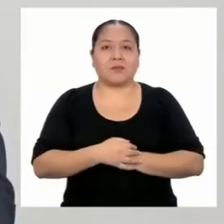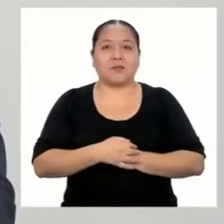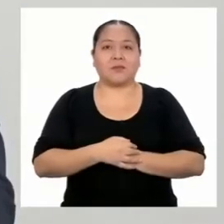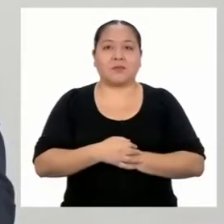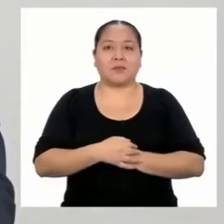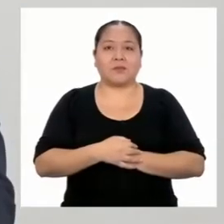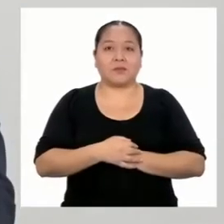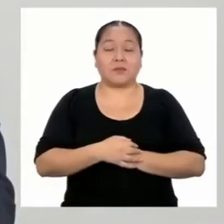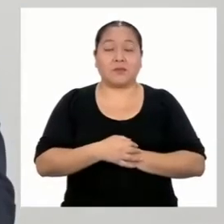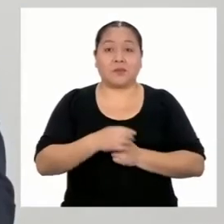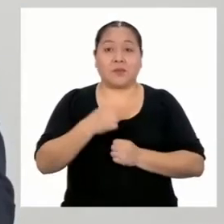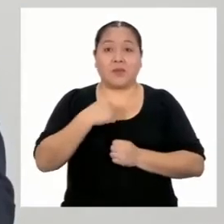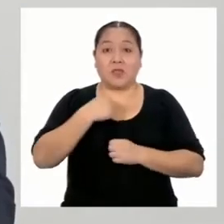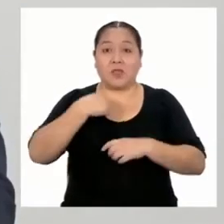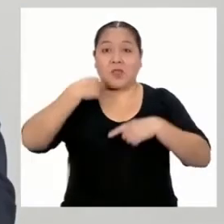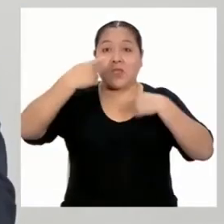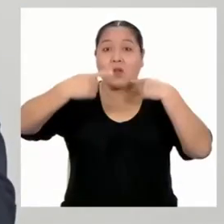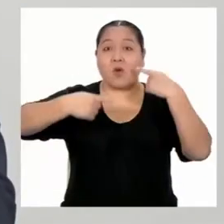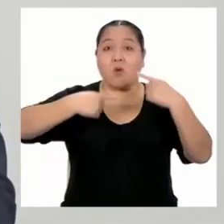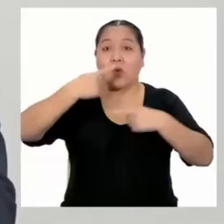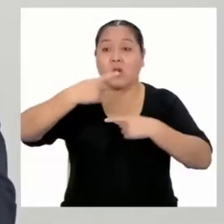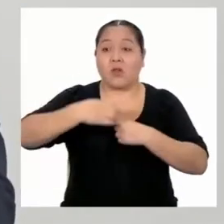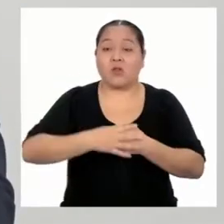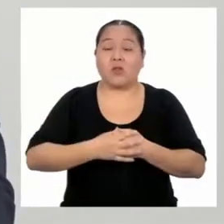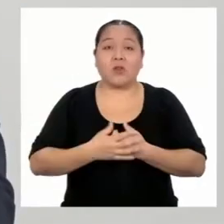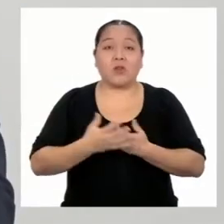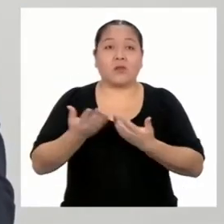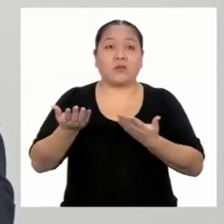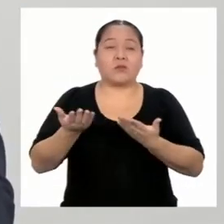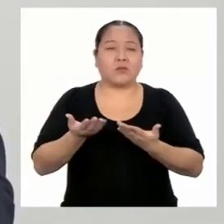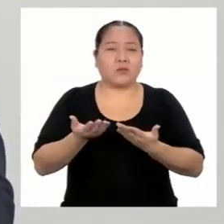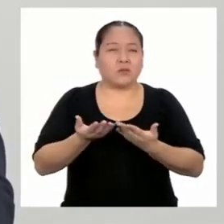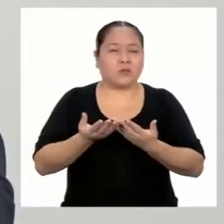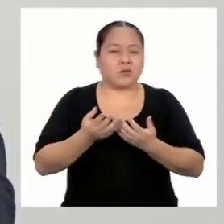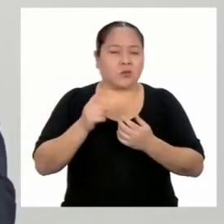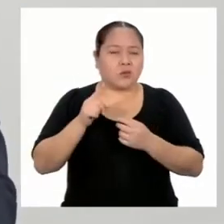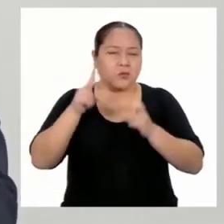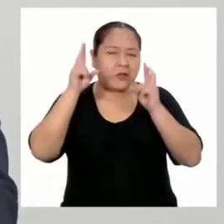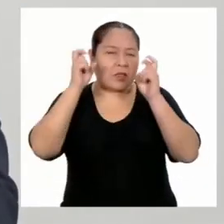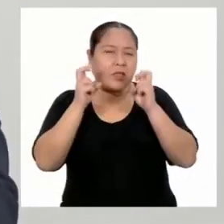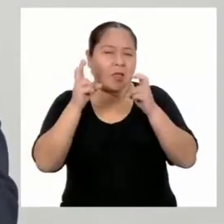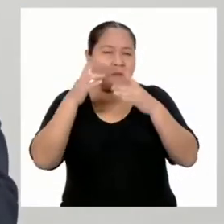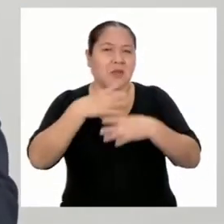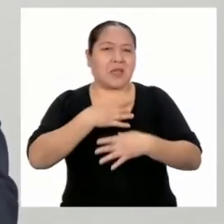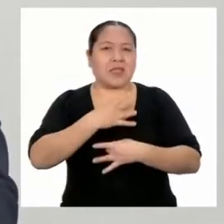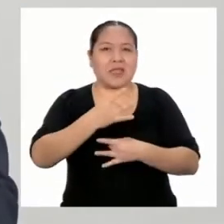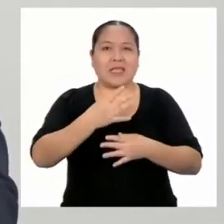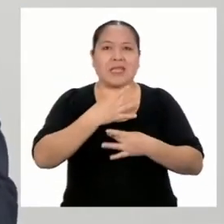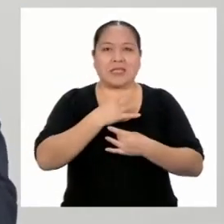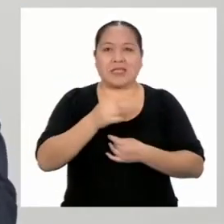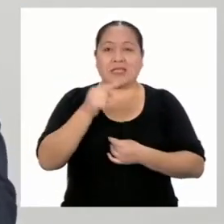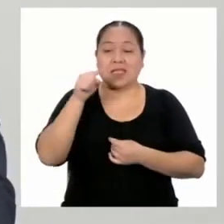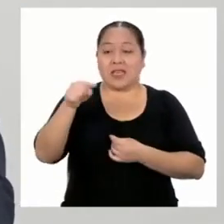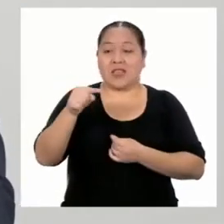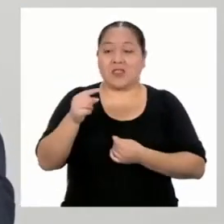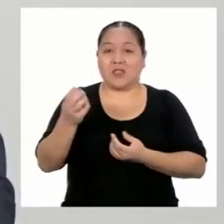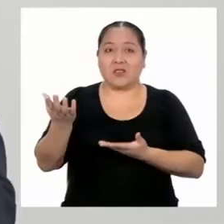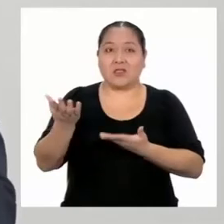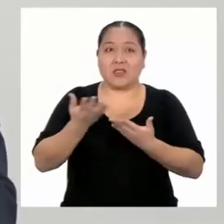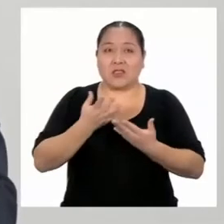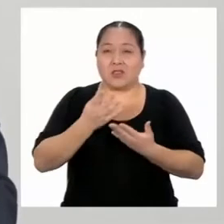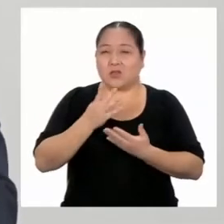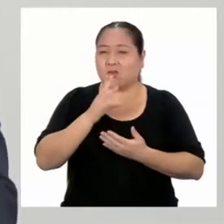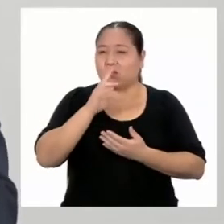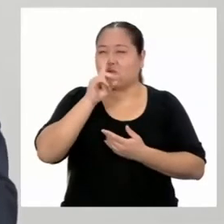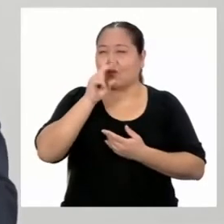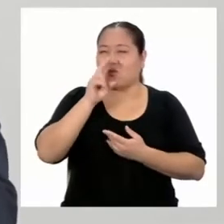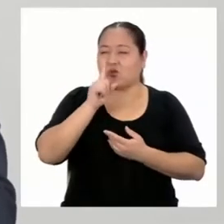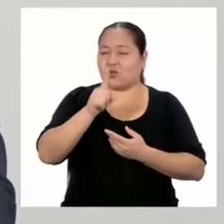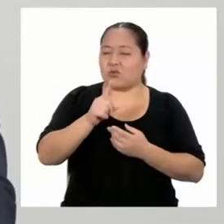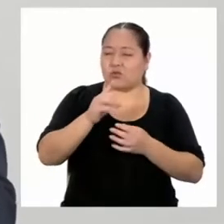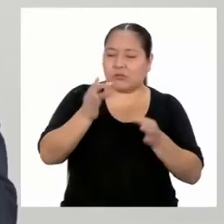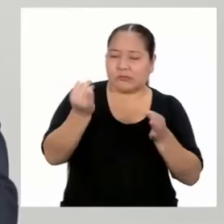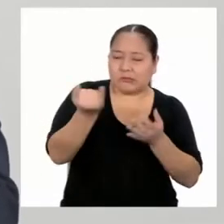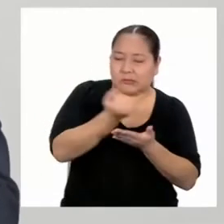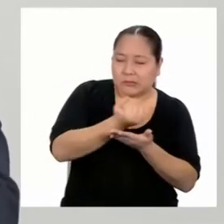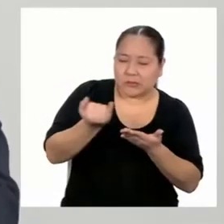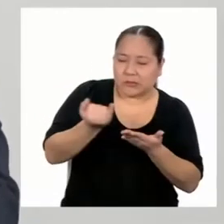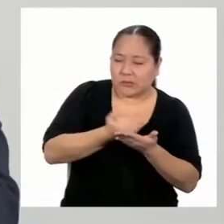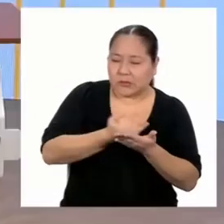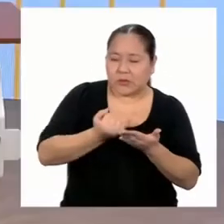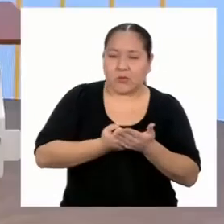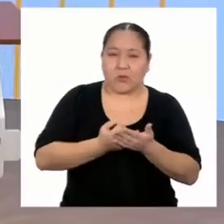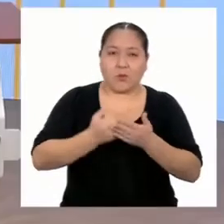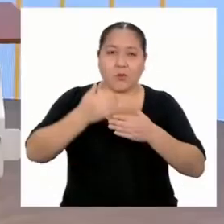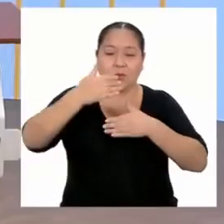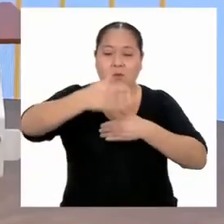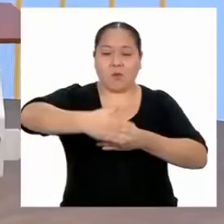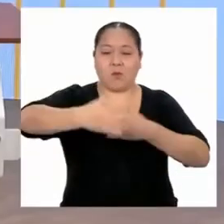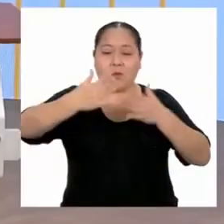Te cuento que me han hecho llegar una situación interesante en la que nos propone un par de diseños para un parque de